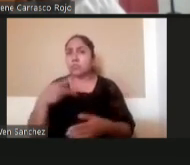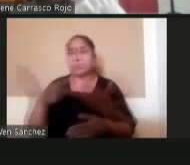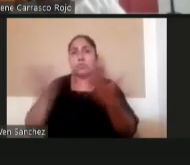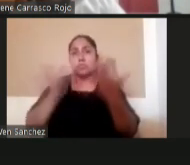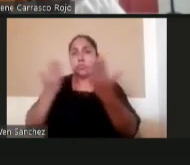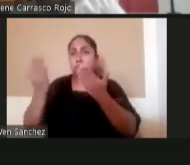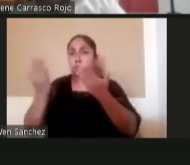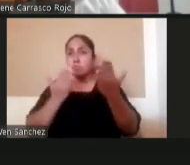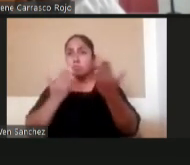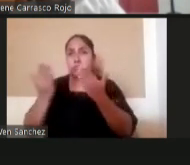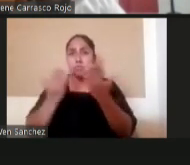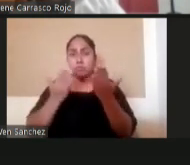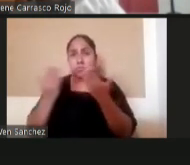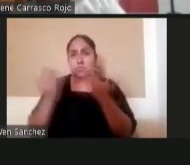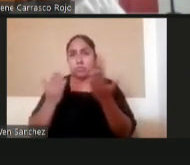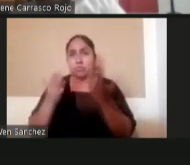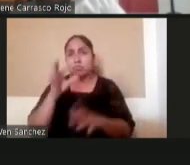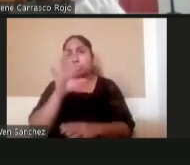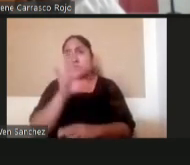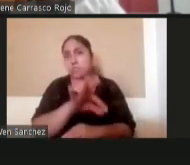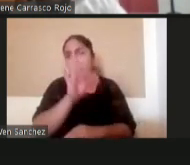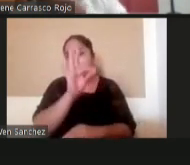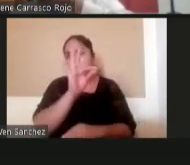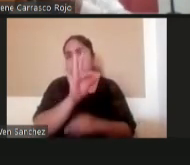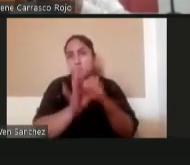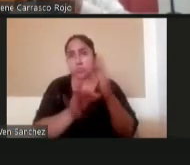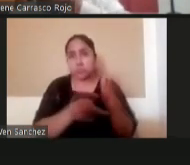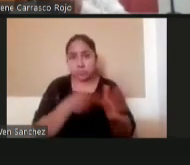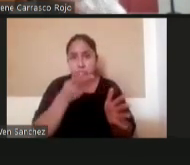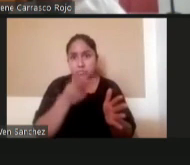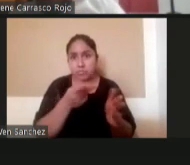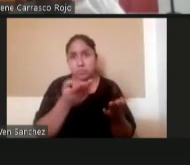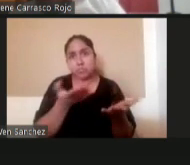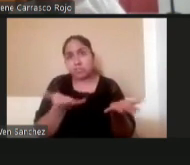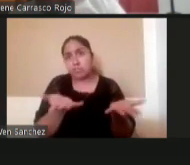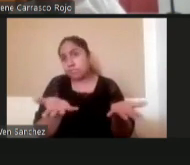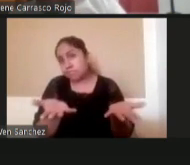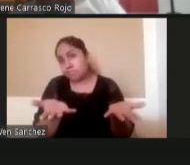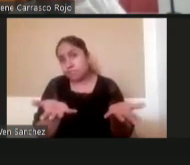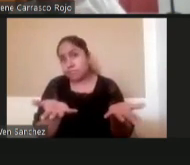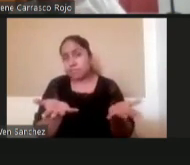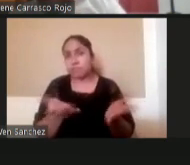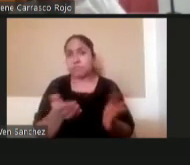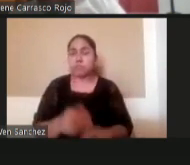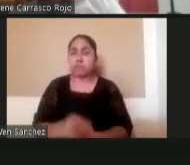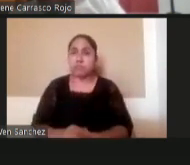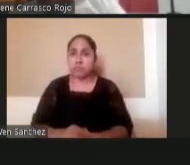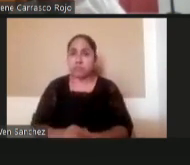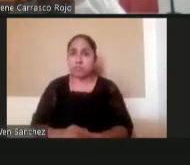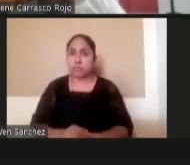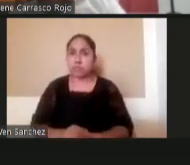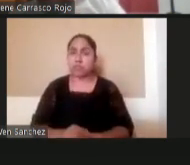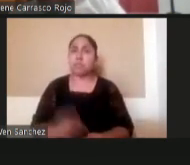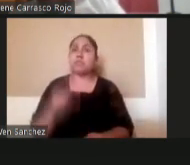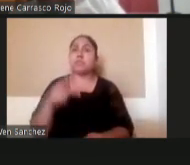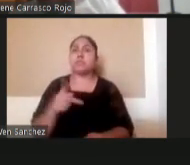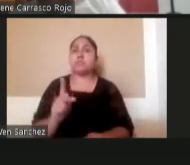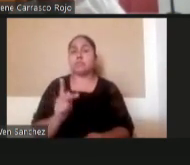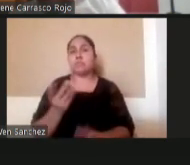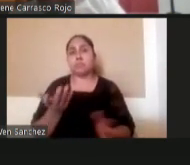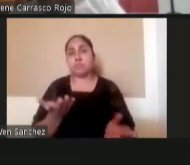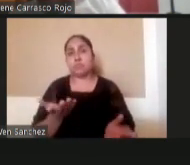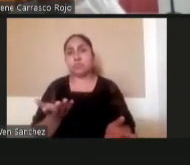de tiempo bastante grande lo que pasa con los camiones que se llenan y tienen que